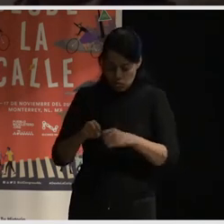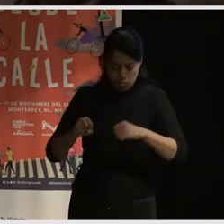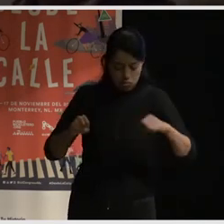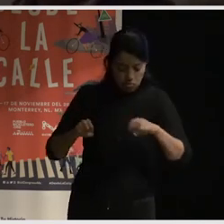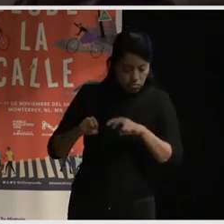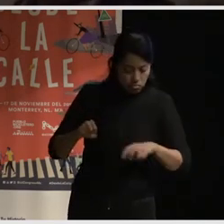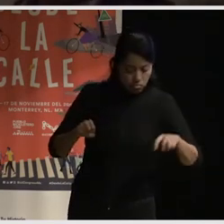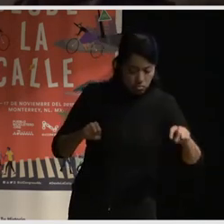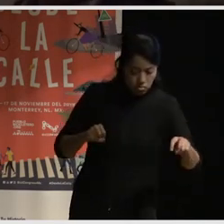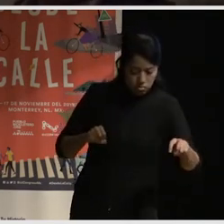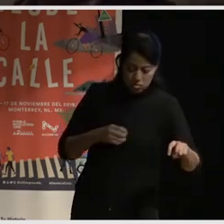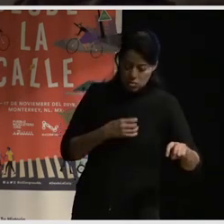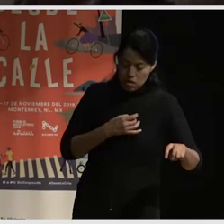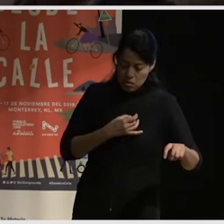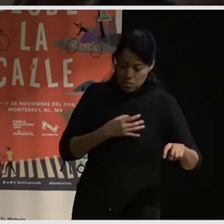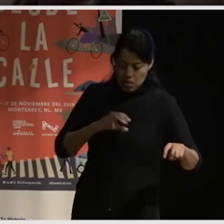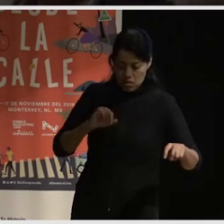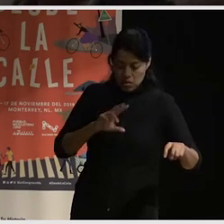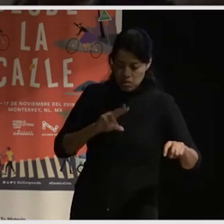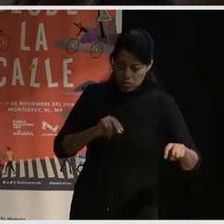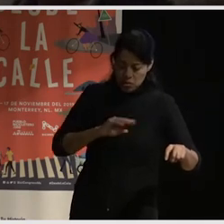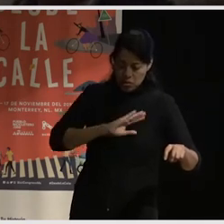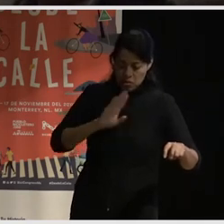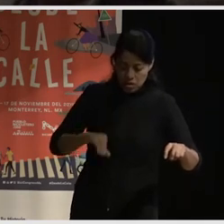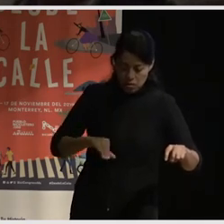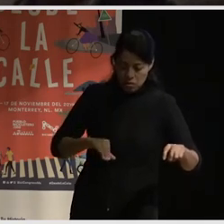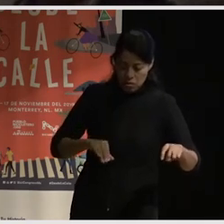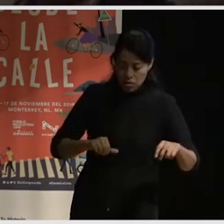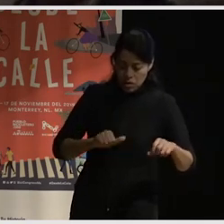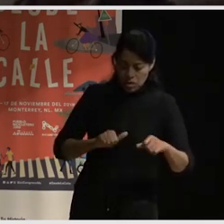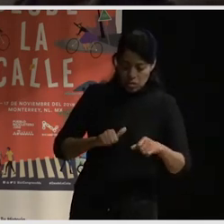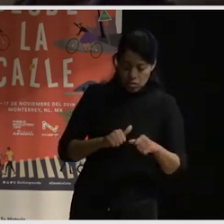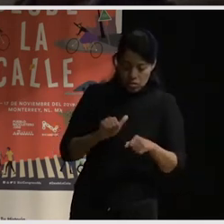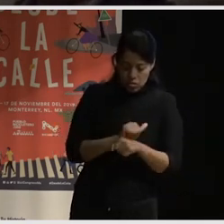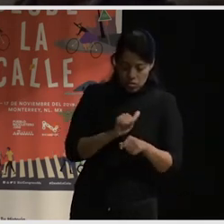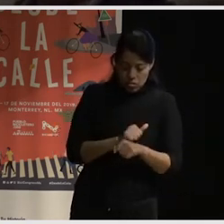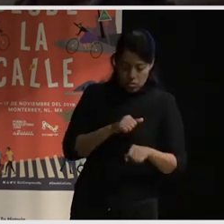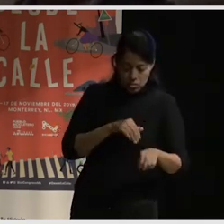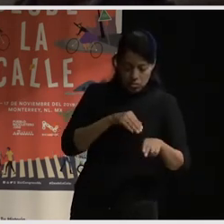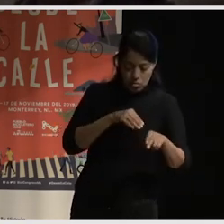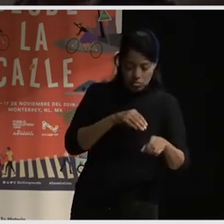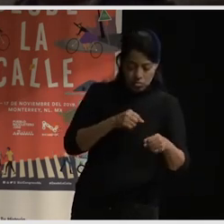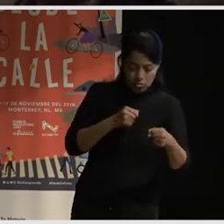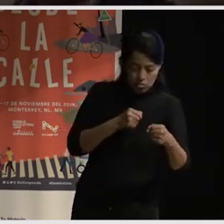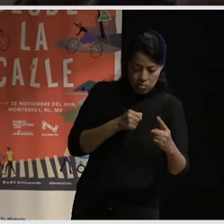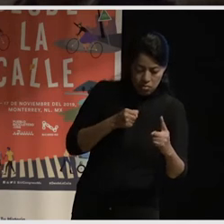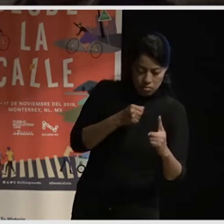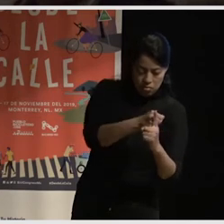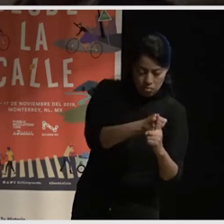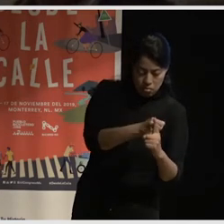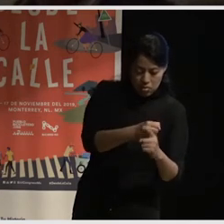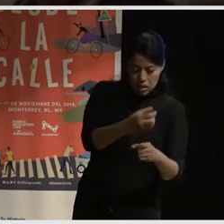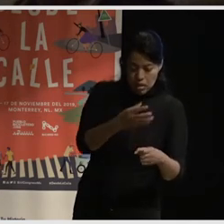con o sin miedo de morir atropellado por un auto que también puedo manejar y reforestar la